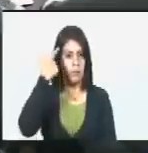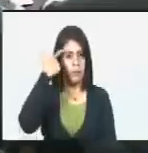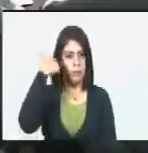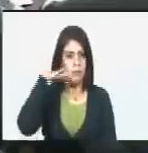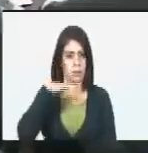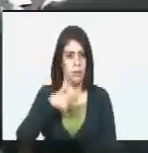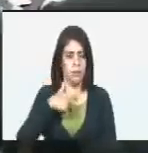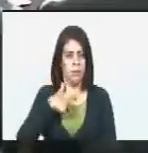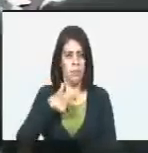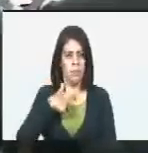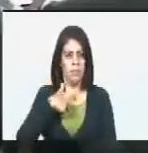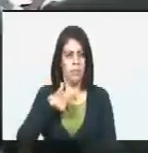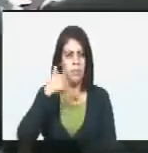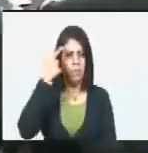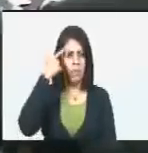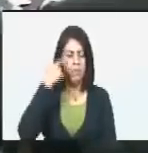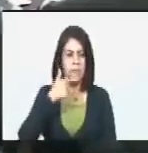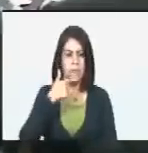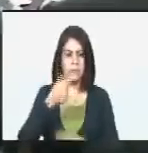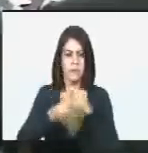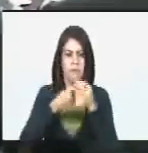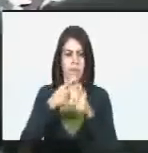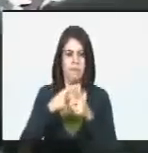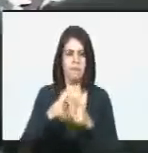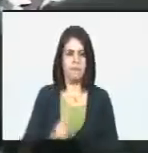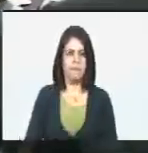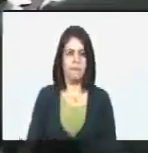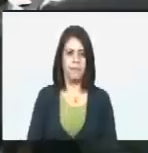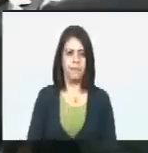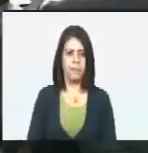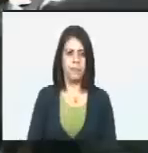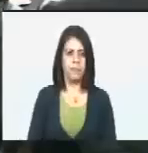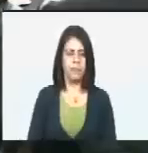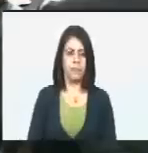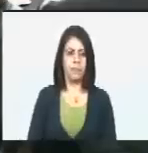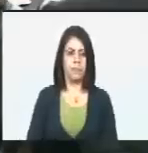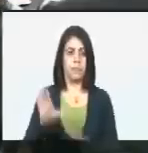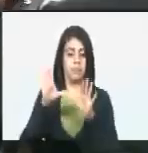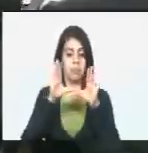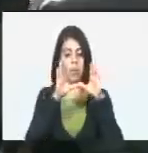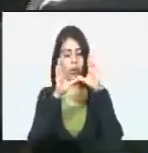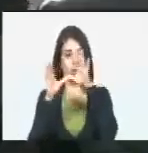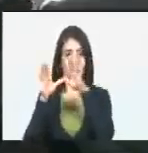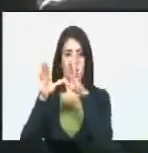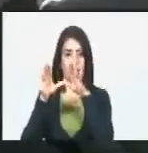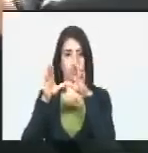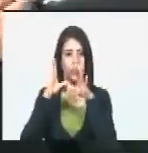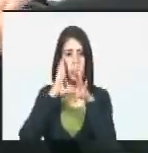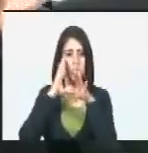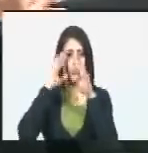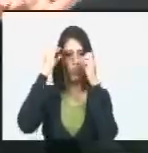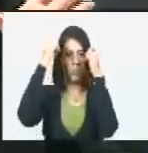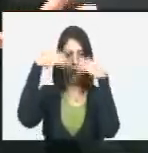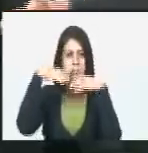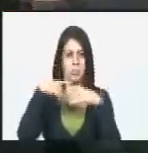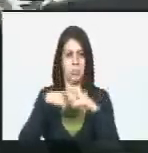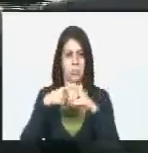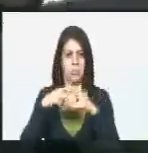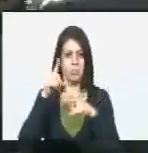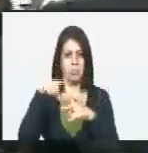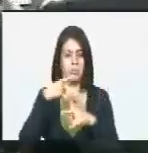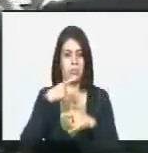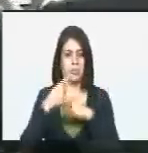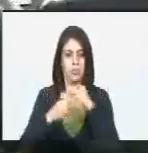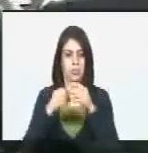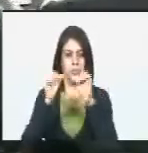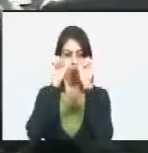los simbolismos. Creo en que el pajarito que me la echó y fue un mensaje, y